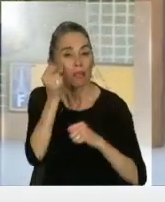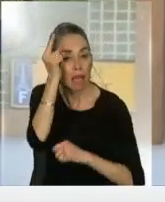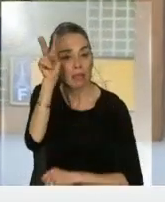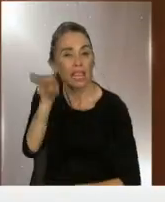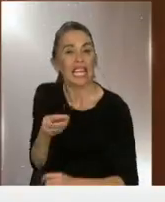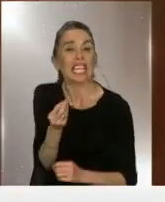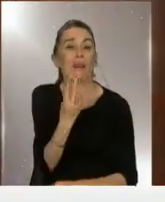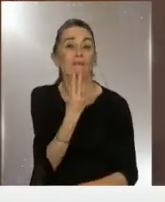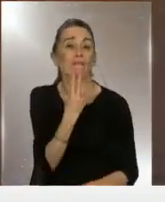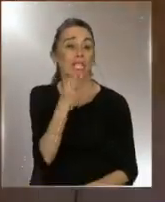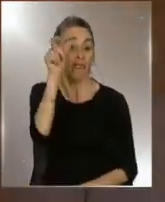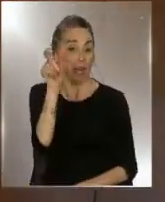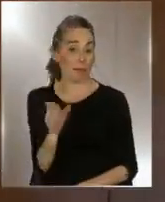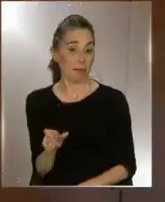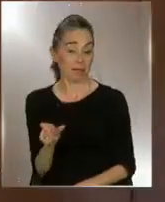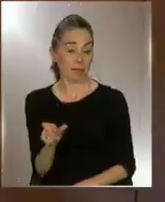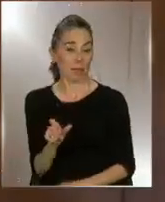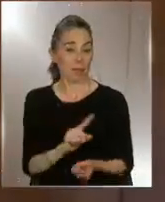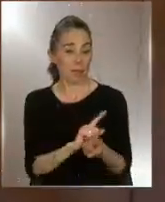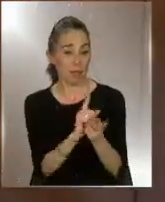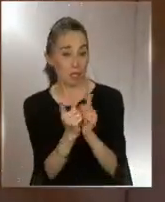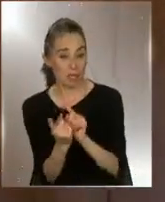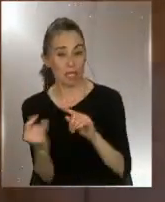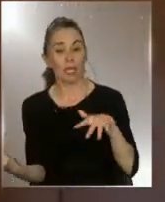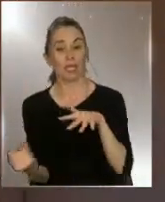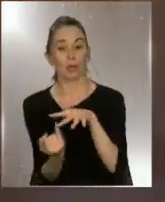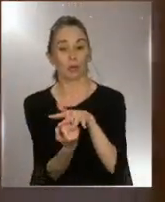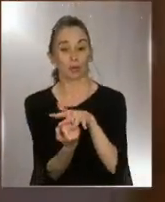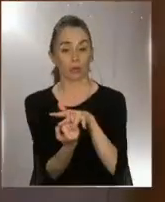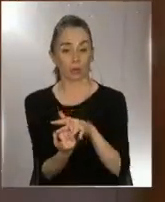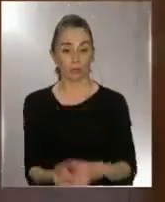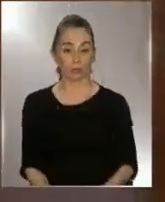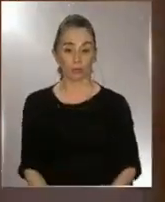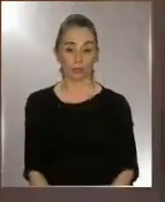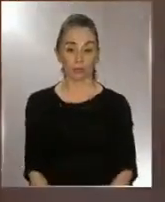está pasando y avancemos hacia la inclusión. Esta cosa fue el 2007.